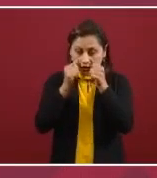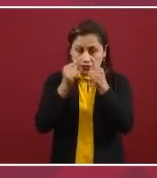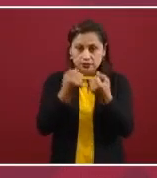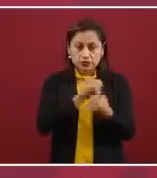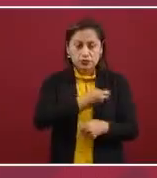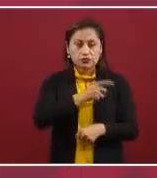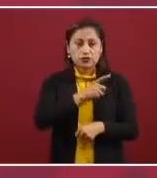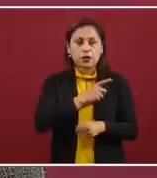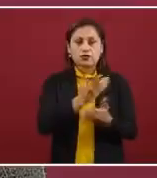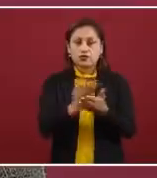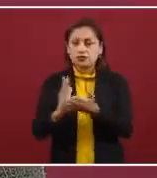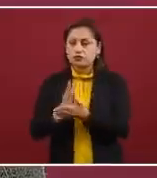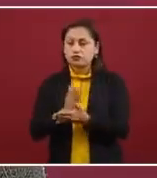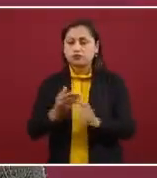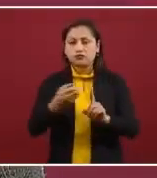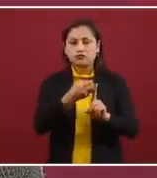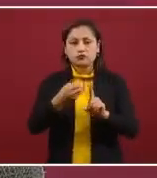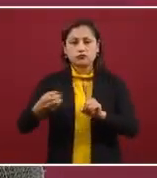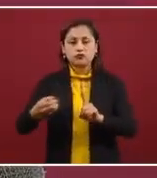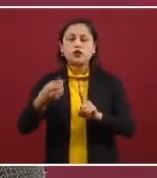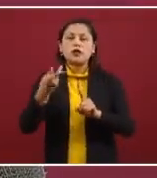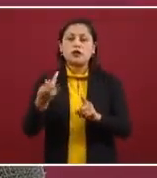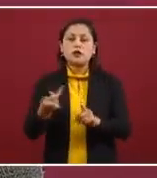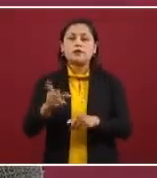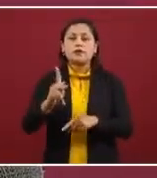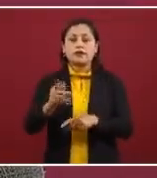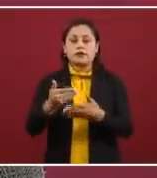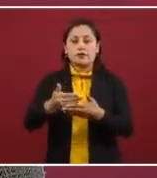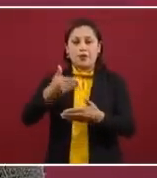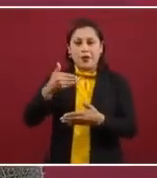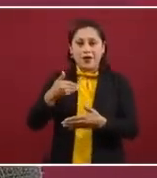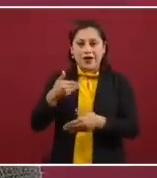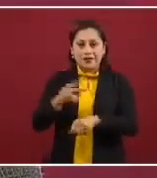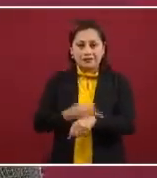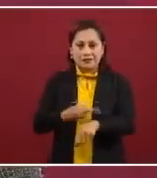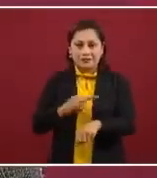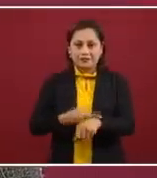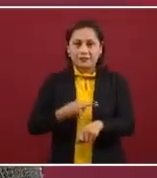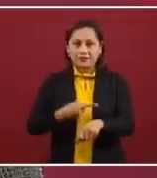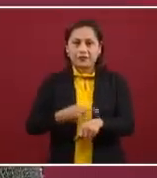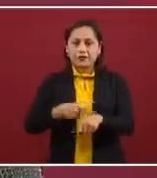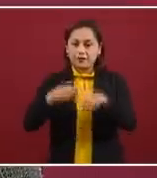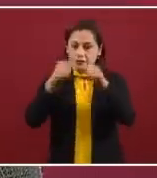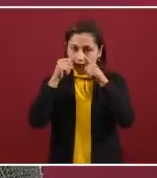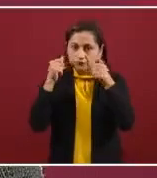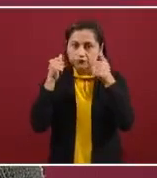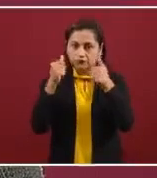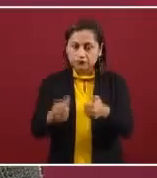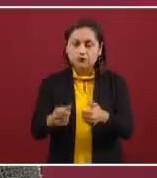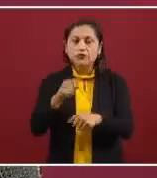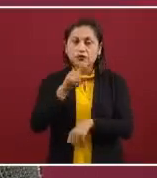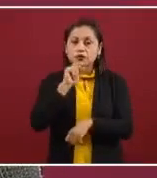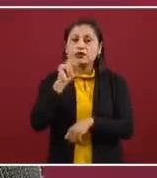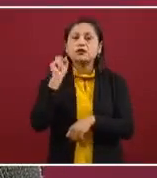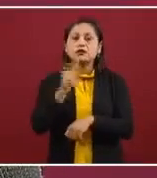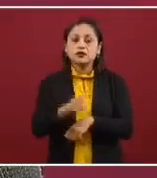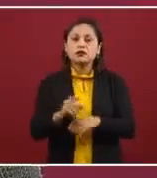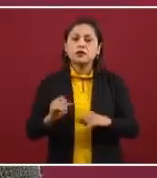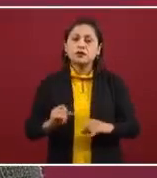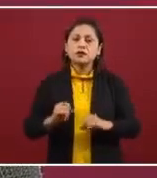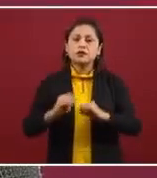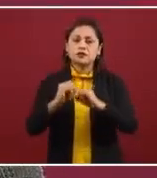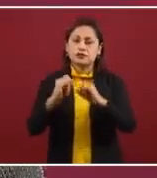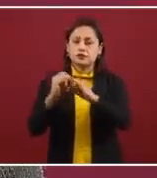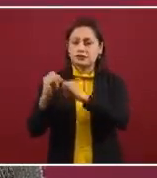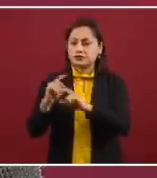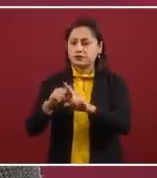visión preventiva y desde luego ocupando las instancias que ya no van a ser tan solo hospitales psiquiátricos,